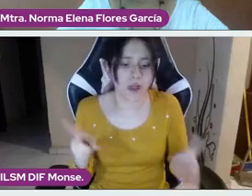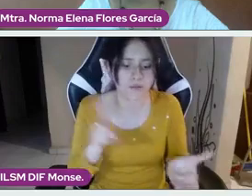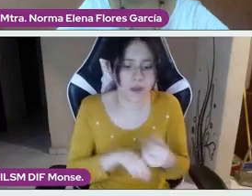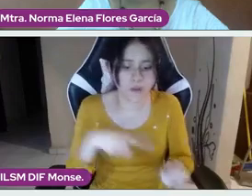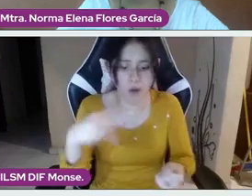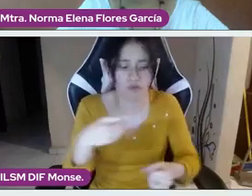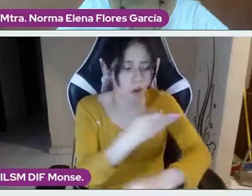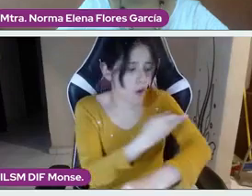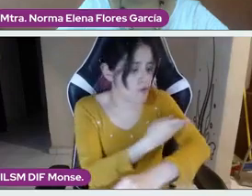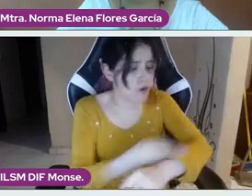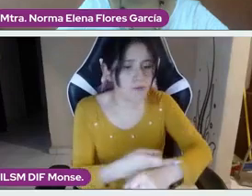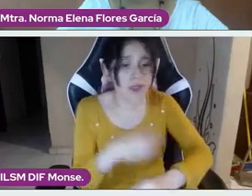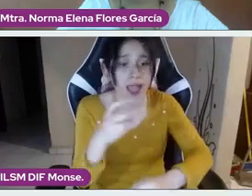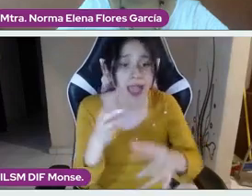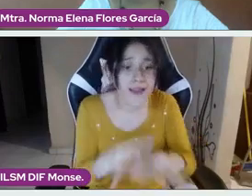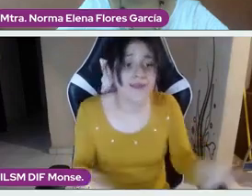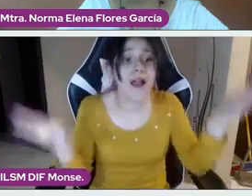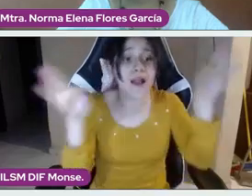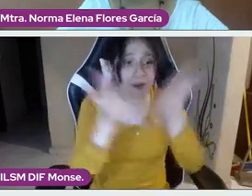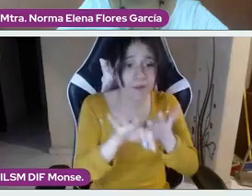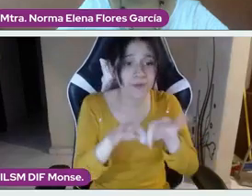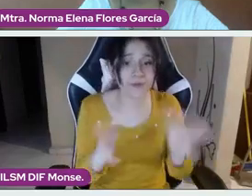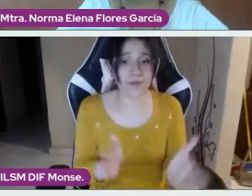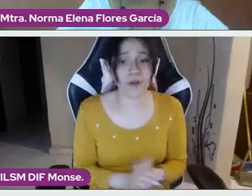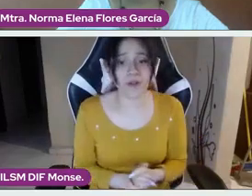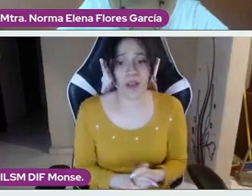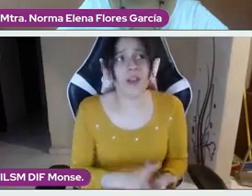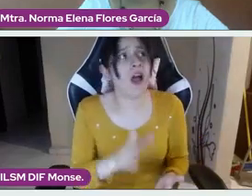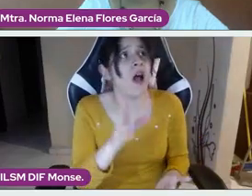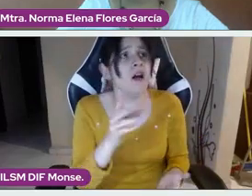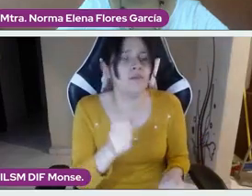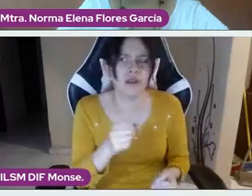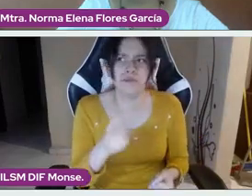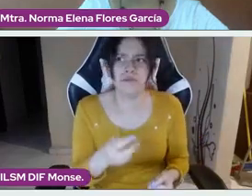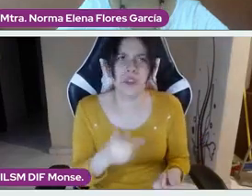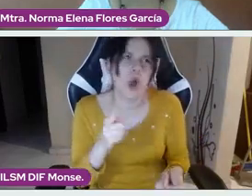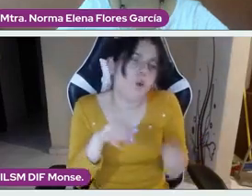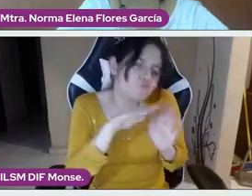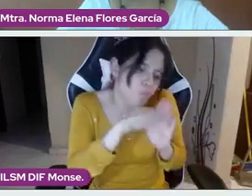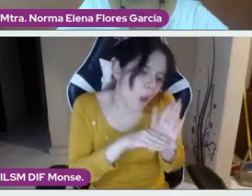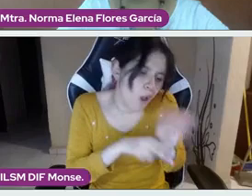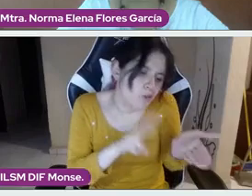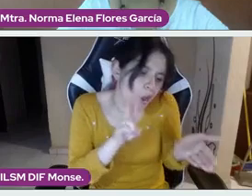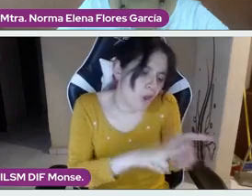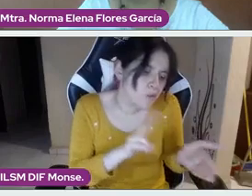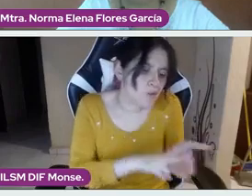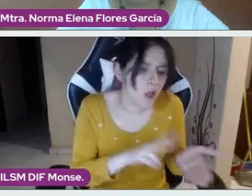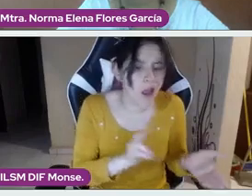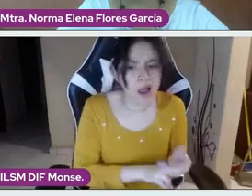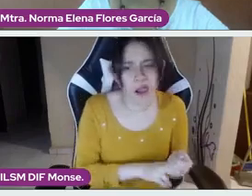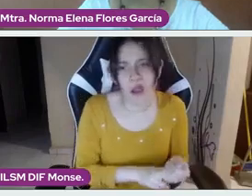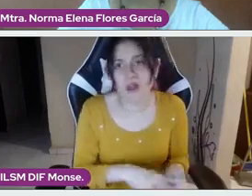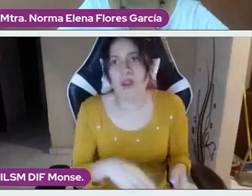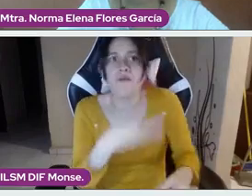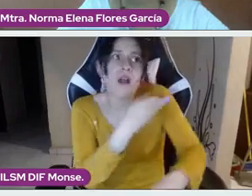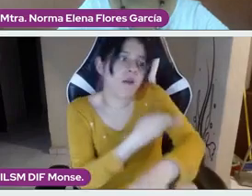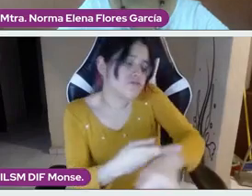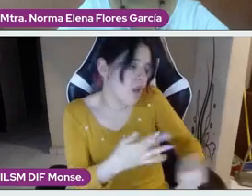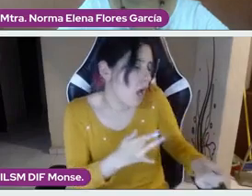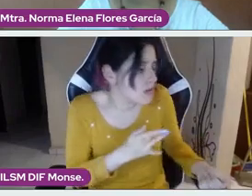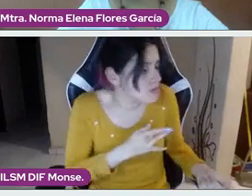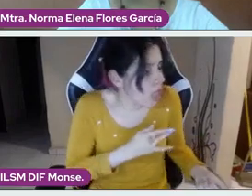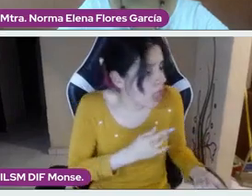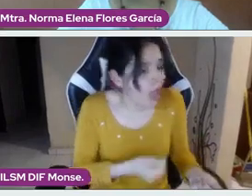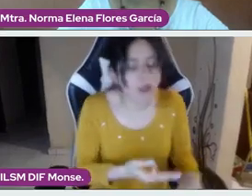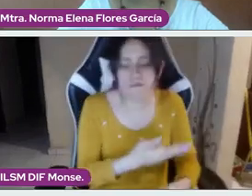familia. Eso es lo que te da el valor. No te da valor si eres monoparental, nuclear, si eres familia de corazón, si eres... Eso no te da